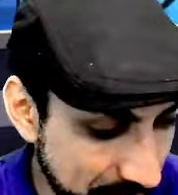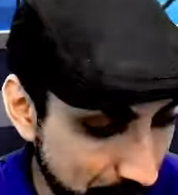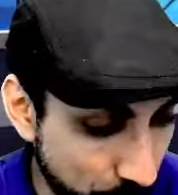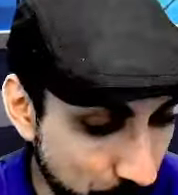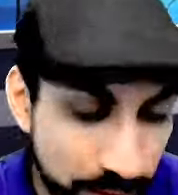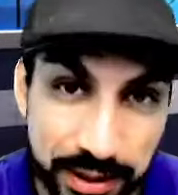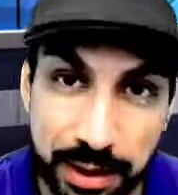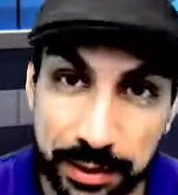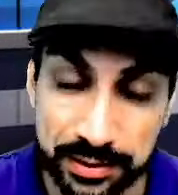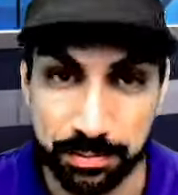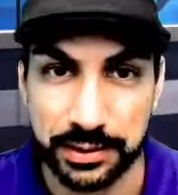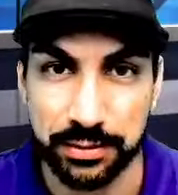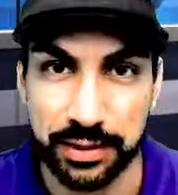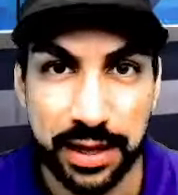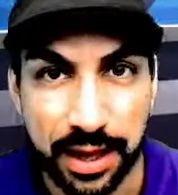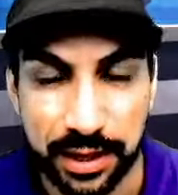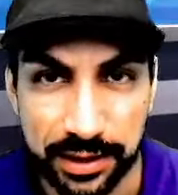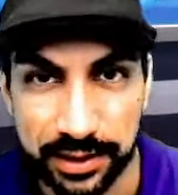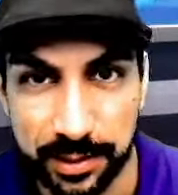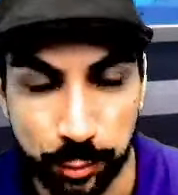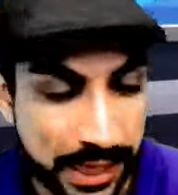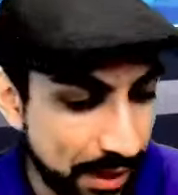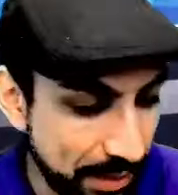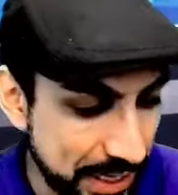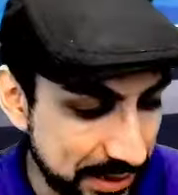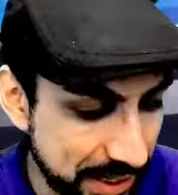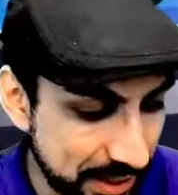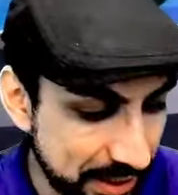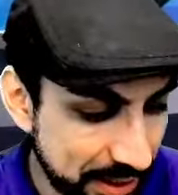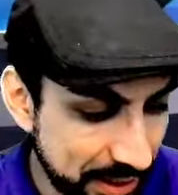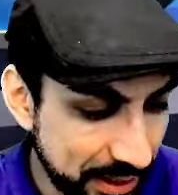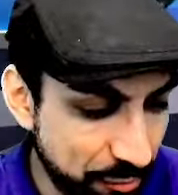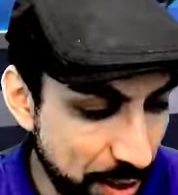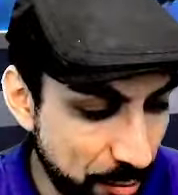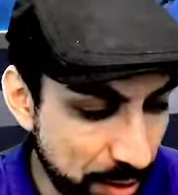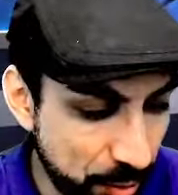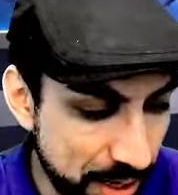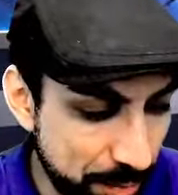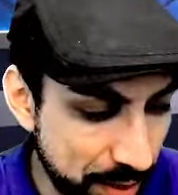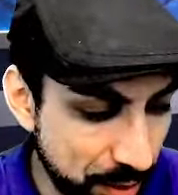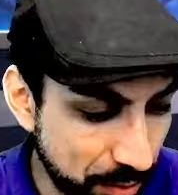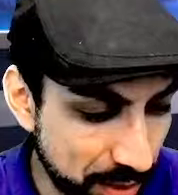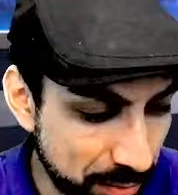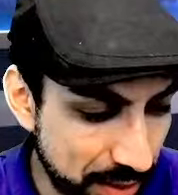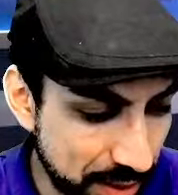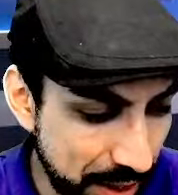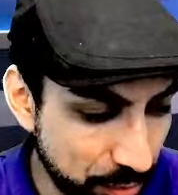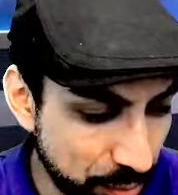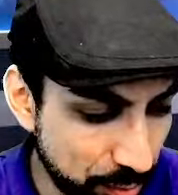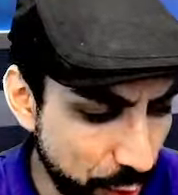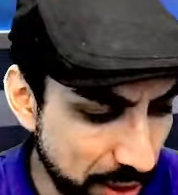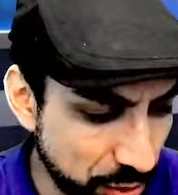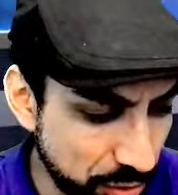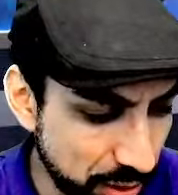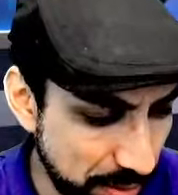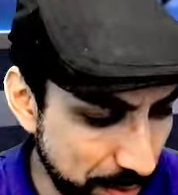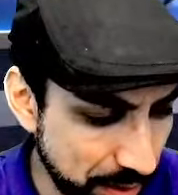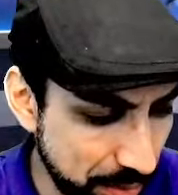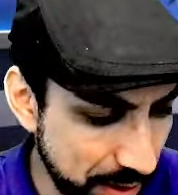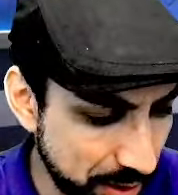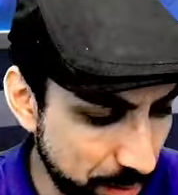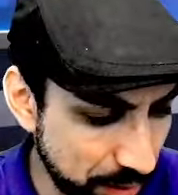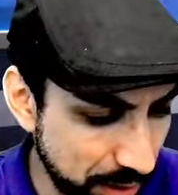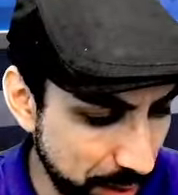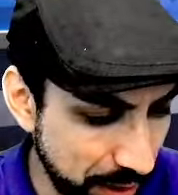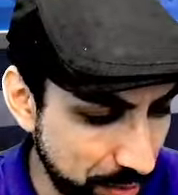Rabadán. Se burló de la participación de la diputada Vanessa. Y fue ahí cuando ella pidió también alusión por hechos. Y vamos